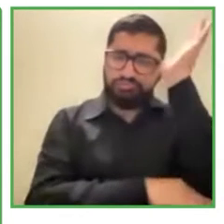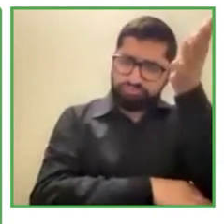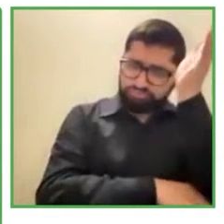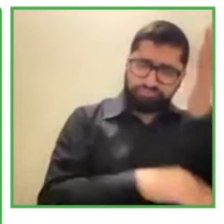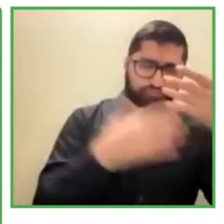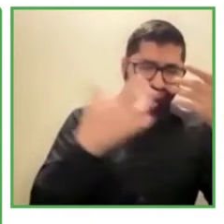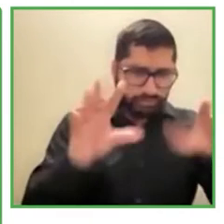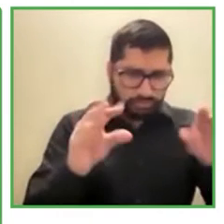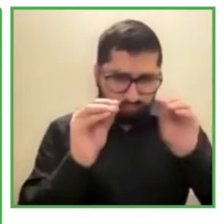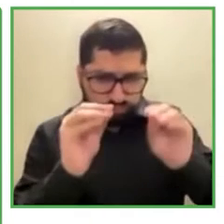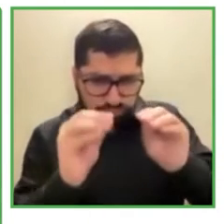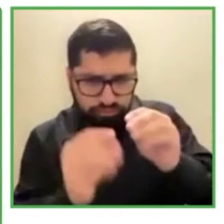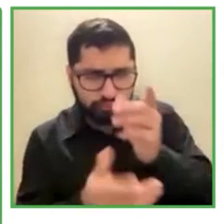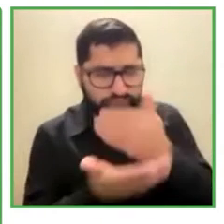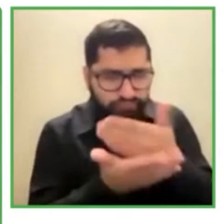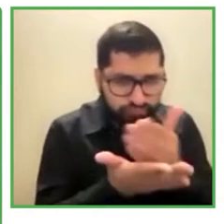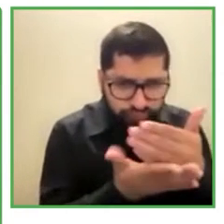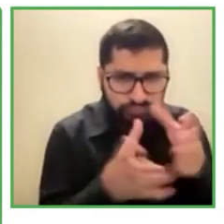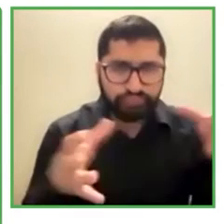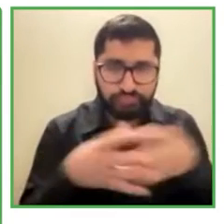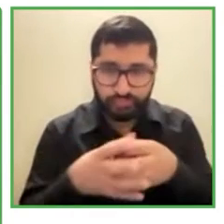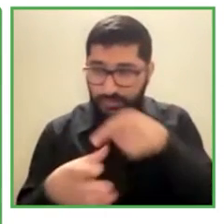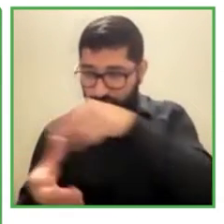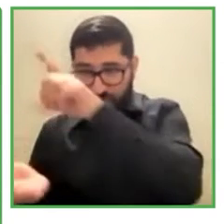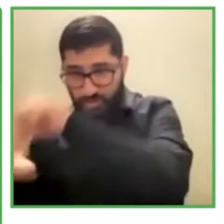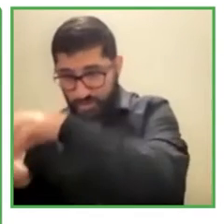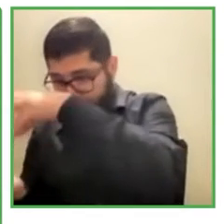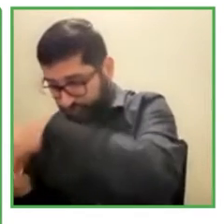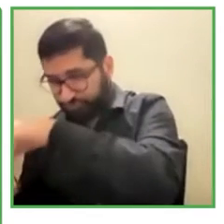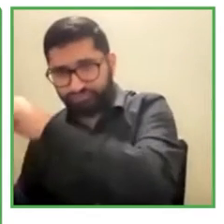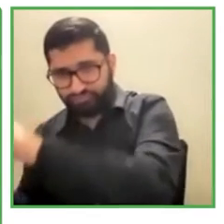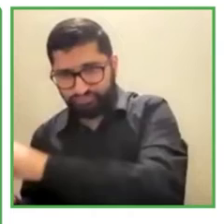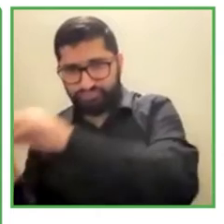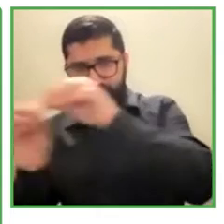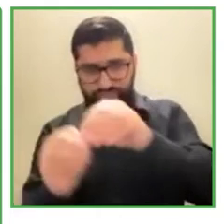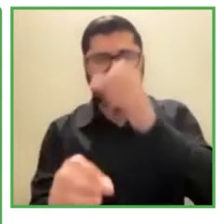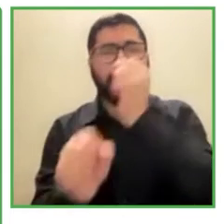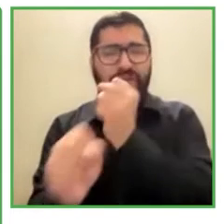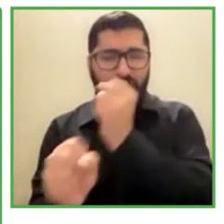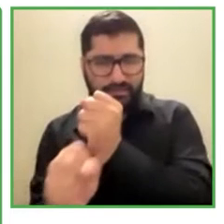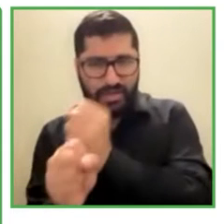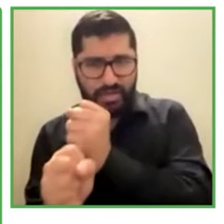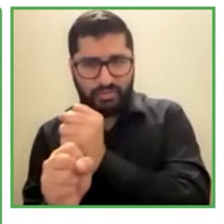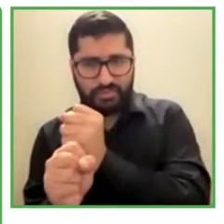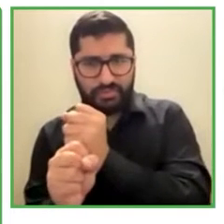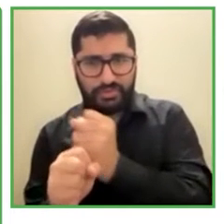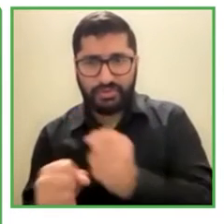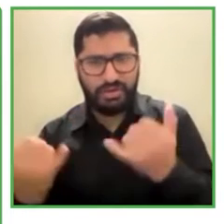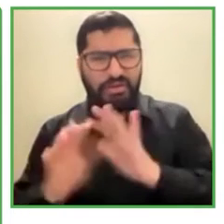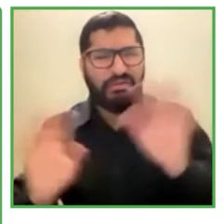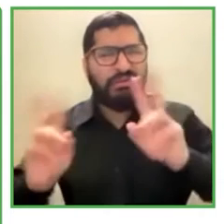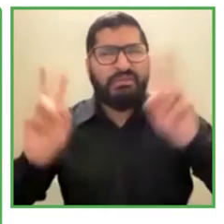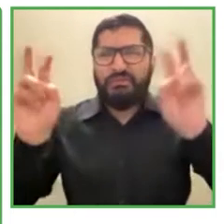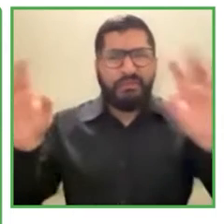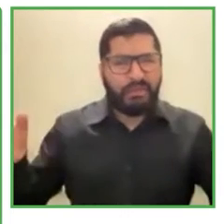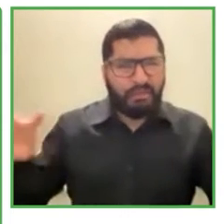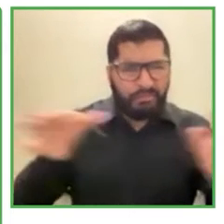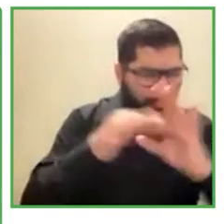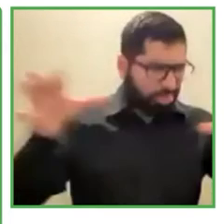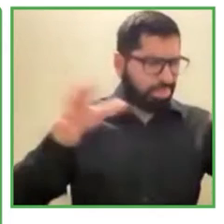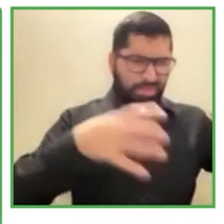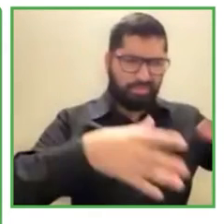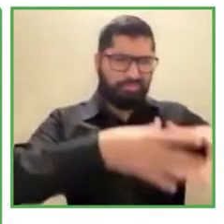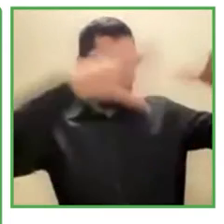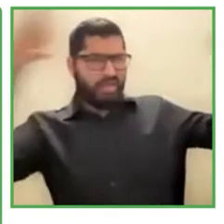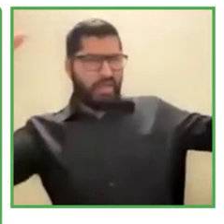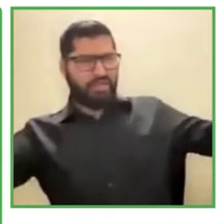lugar de trabajo por cada persona y que no tiene que ver con que un tamaño encaje para todos, sino que deben entender de mejor manera la discapacidad, la